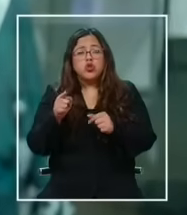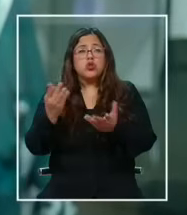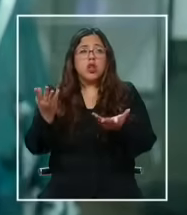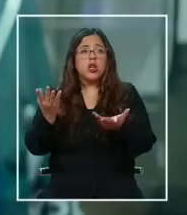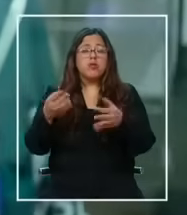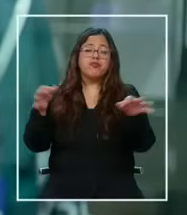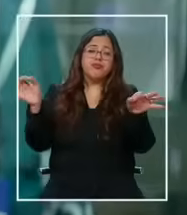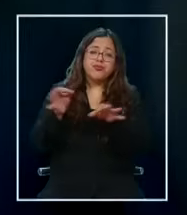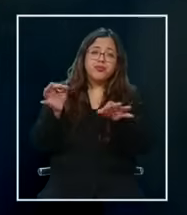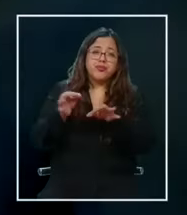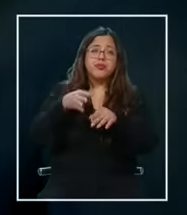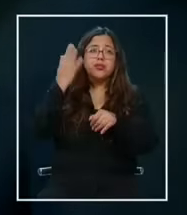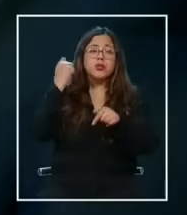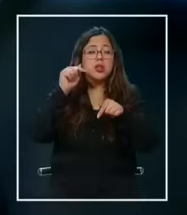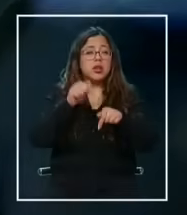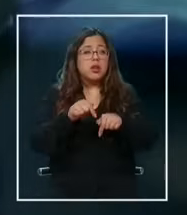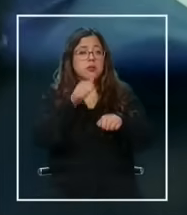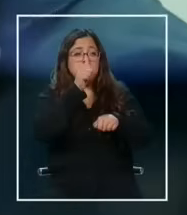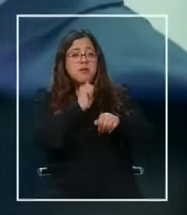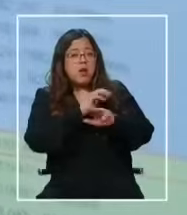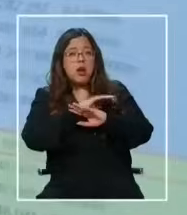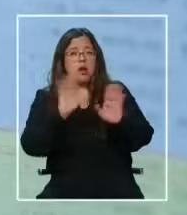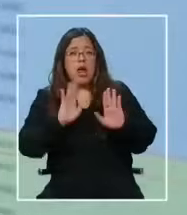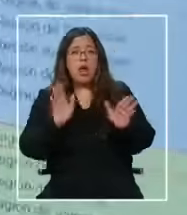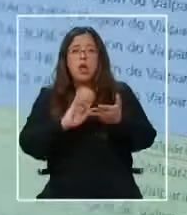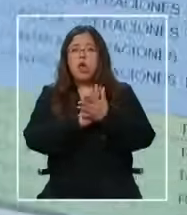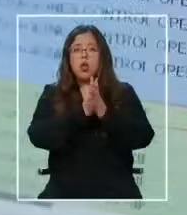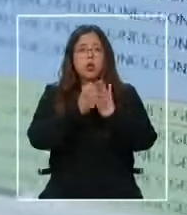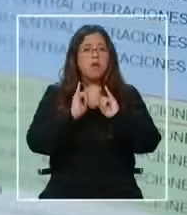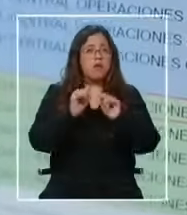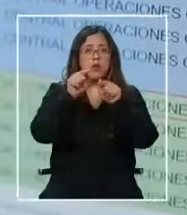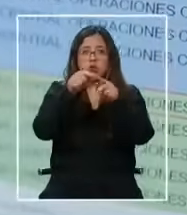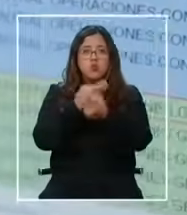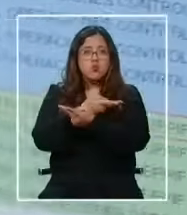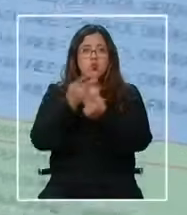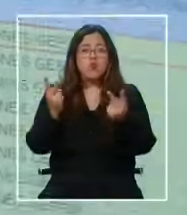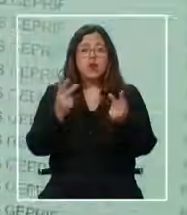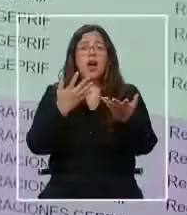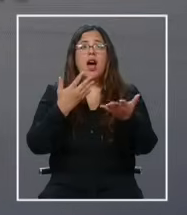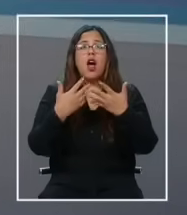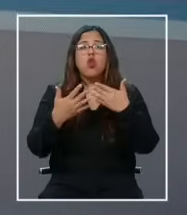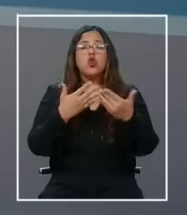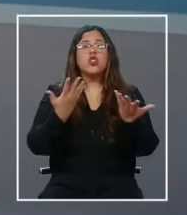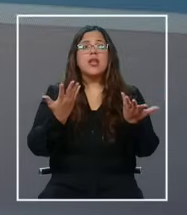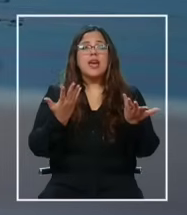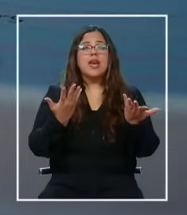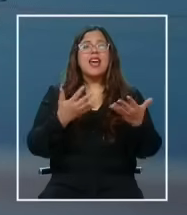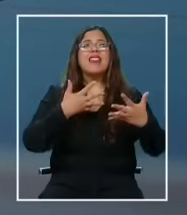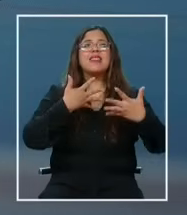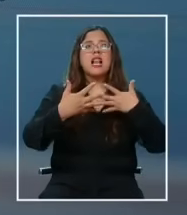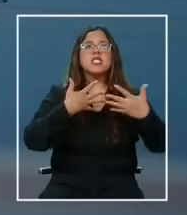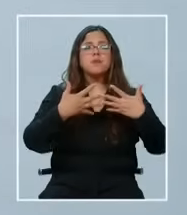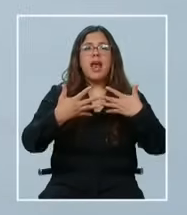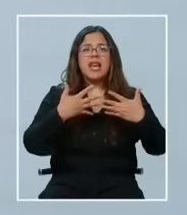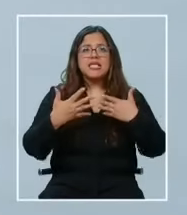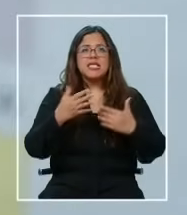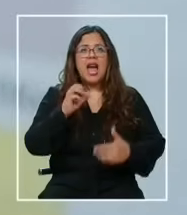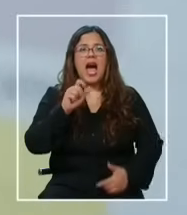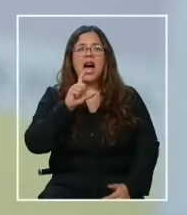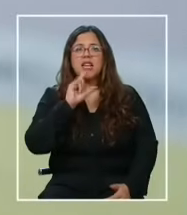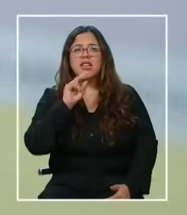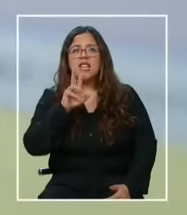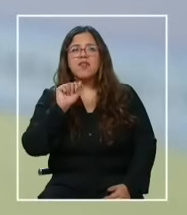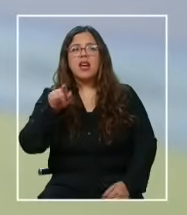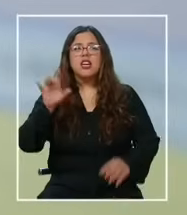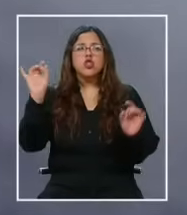comienzo de este informe acá No hay nada privado toda la documentación es pública en transparencia activa investigamos salarios y horas extras